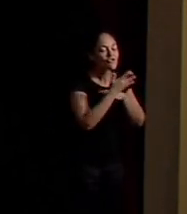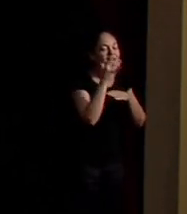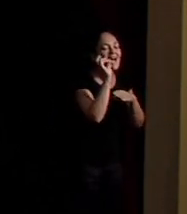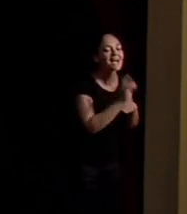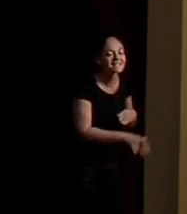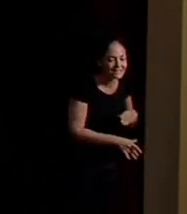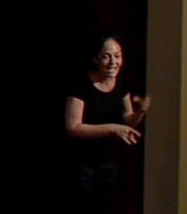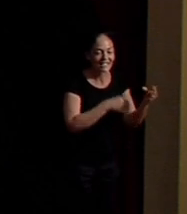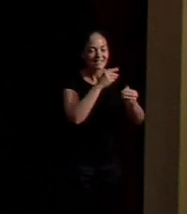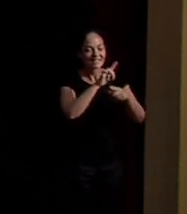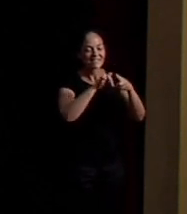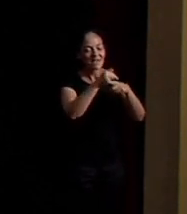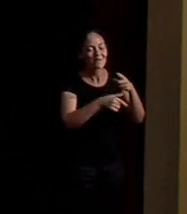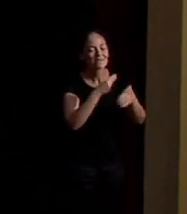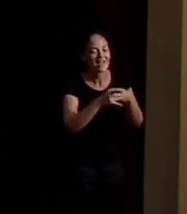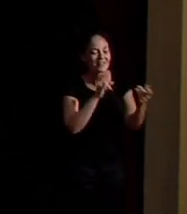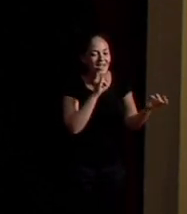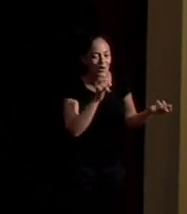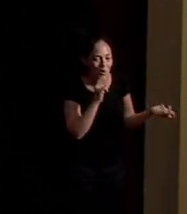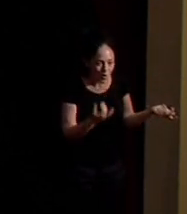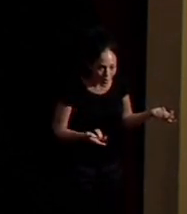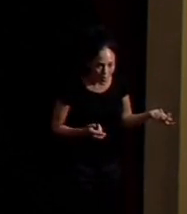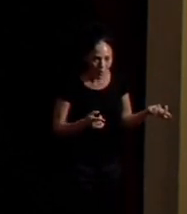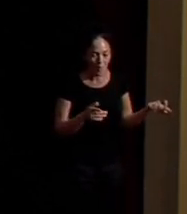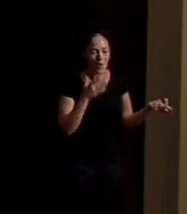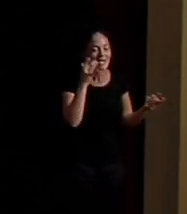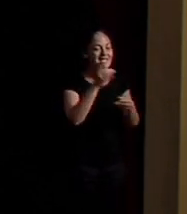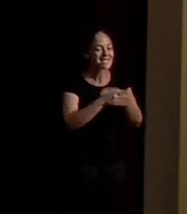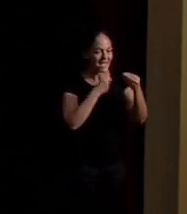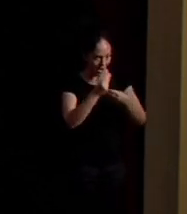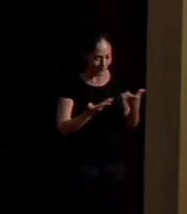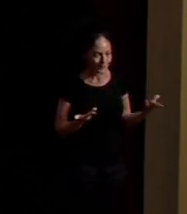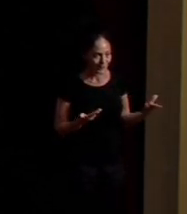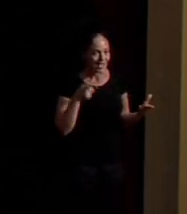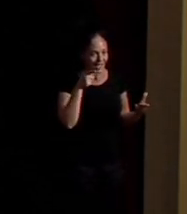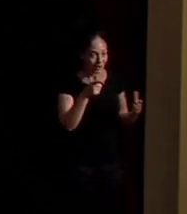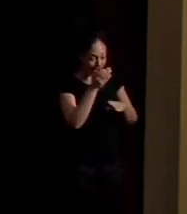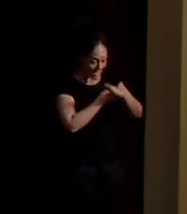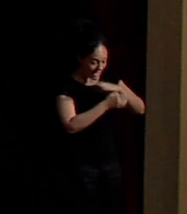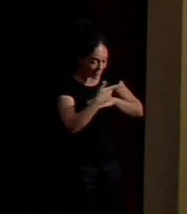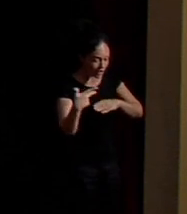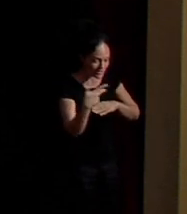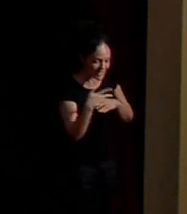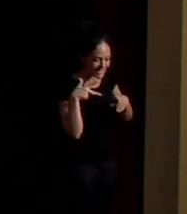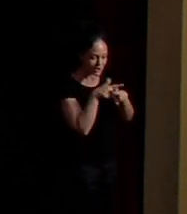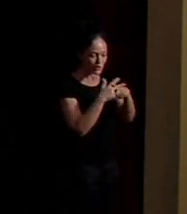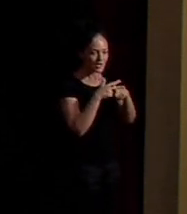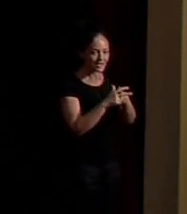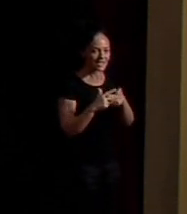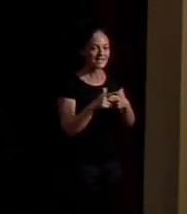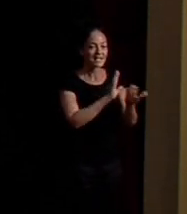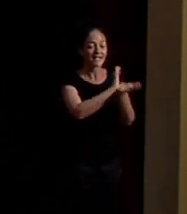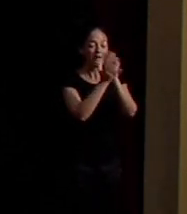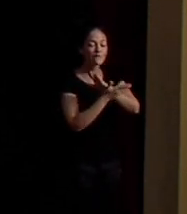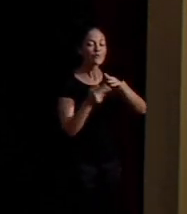el derecho y a quién y en qué contexto se aplica el derecho. La concepción del derecho como una herramienta de transformación política,